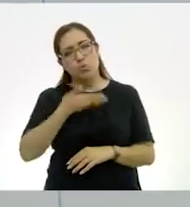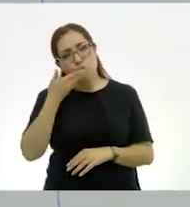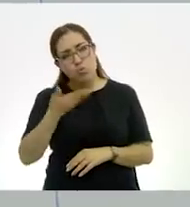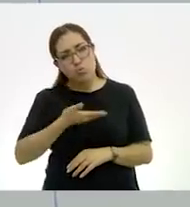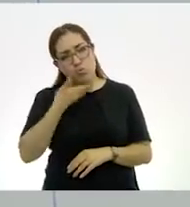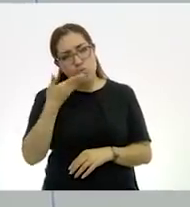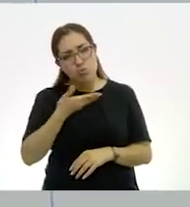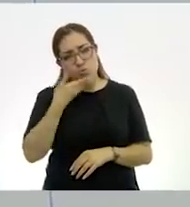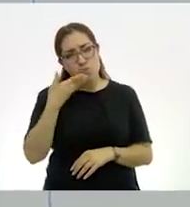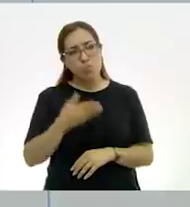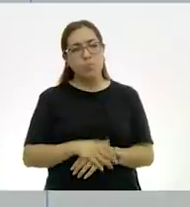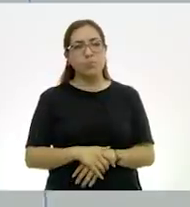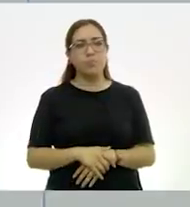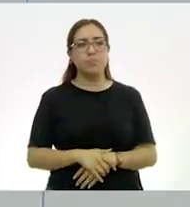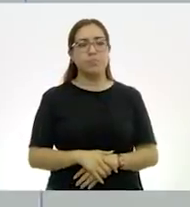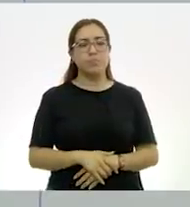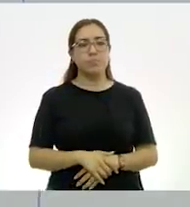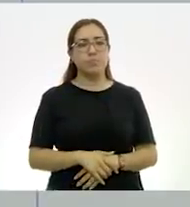prácticas